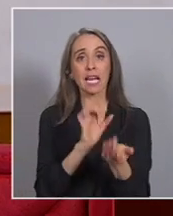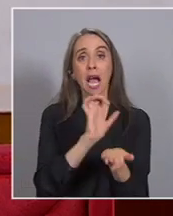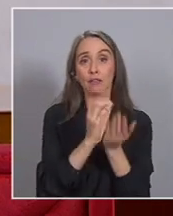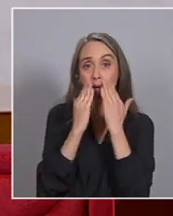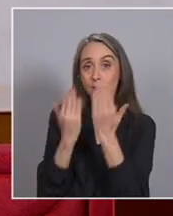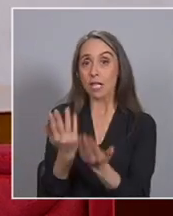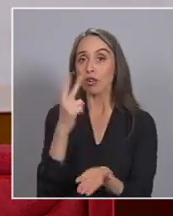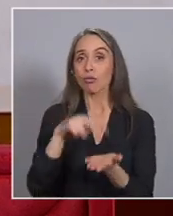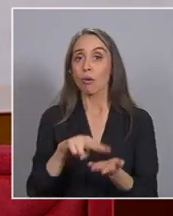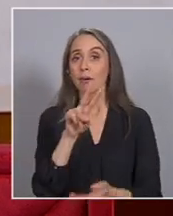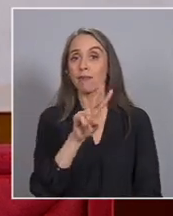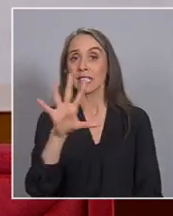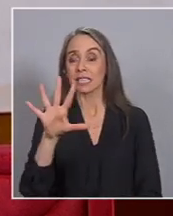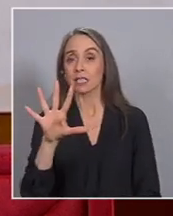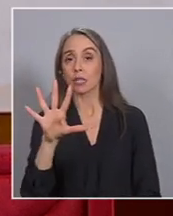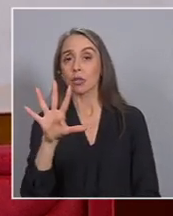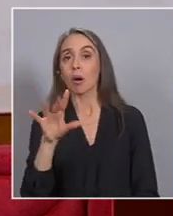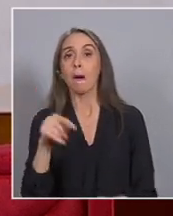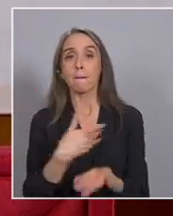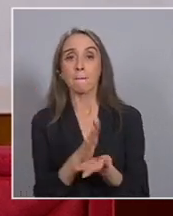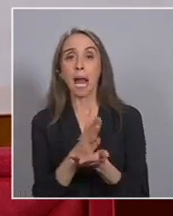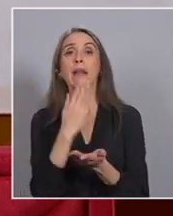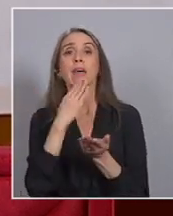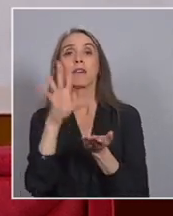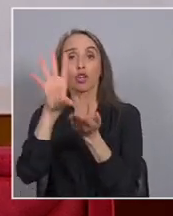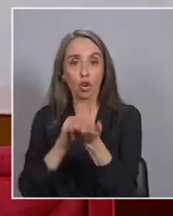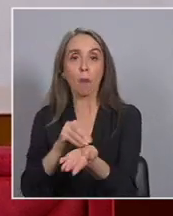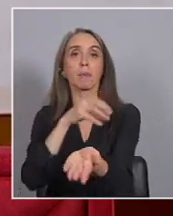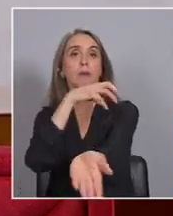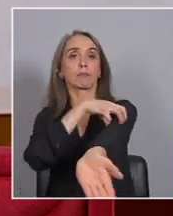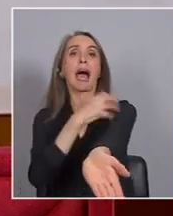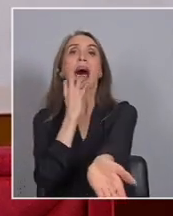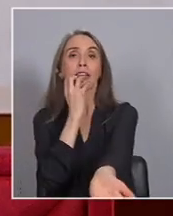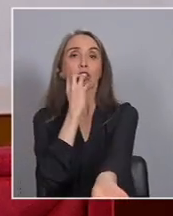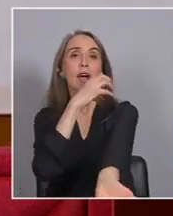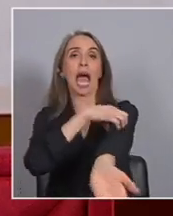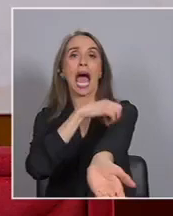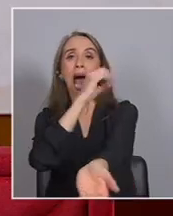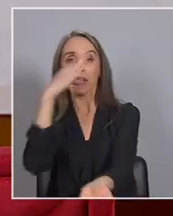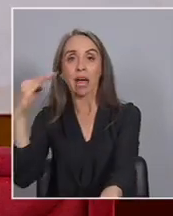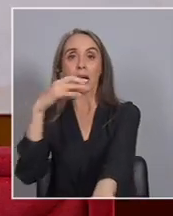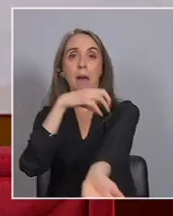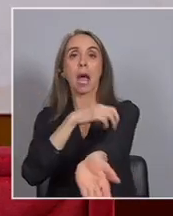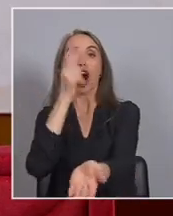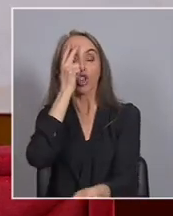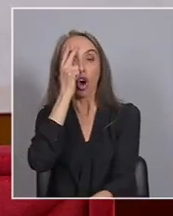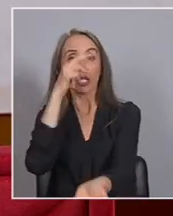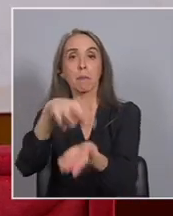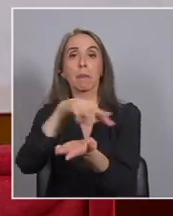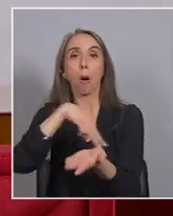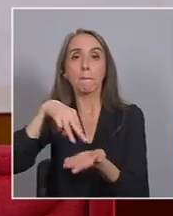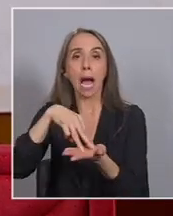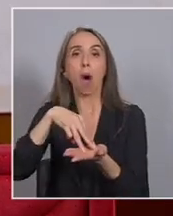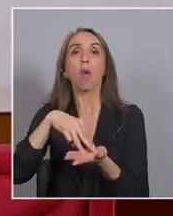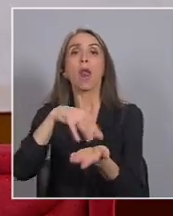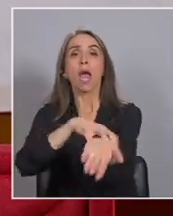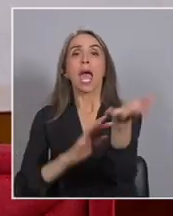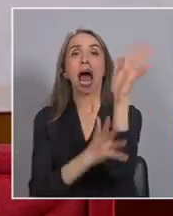el 2025 extenderemos este plan a las regiones de Antofagasta, Atacama, Coquimbo, Maule,